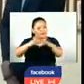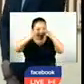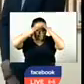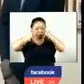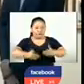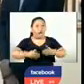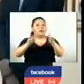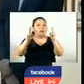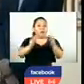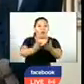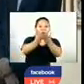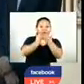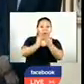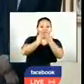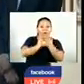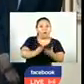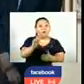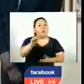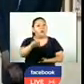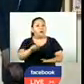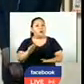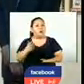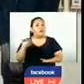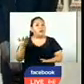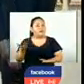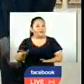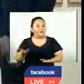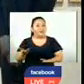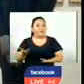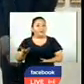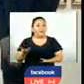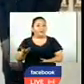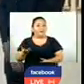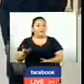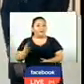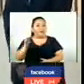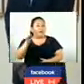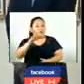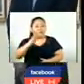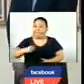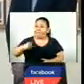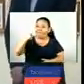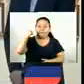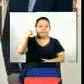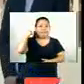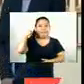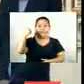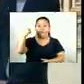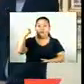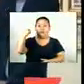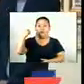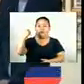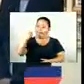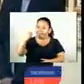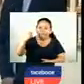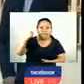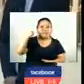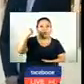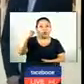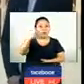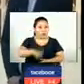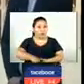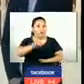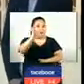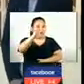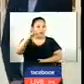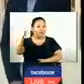tema porque es un tema de una de una importancia muy significativa en nuestro